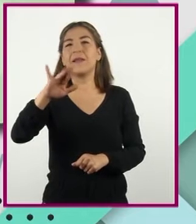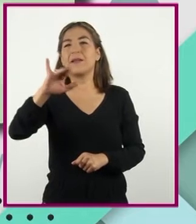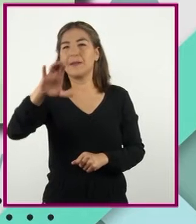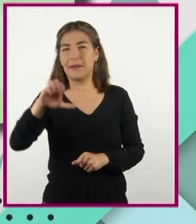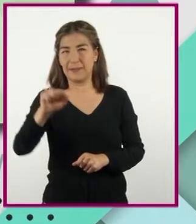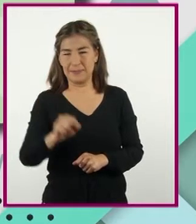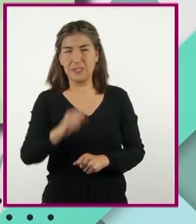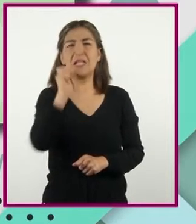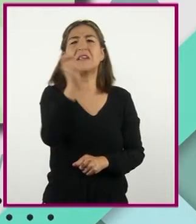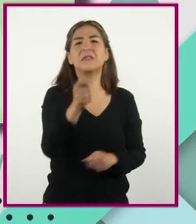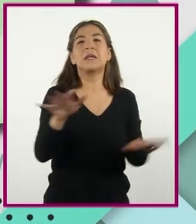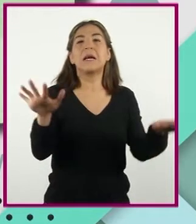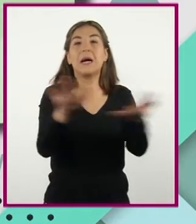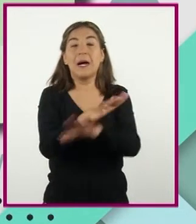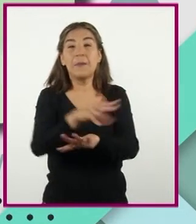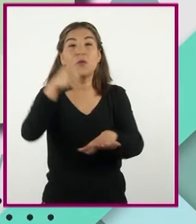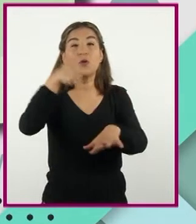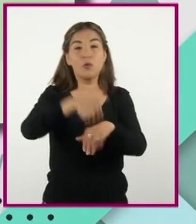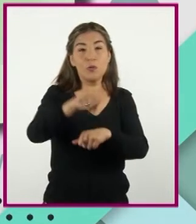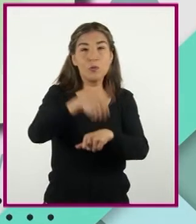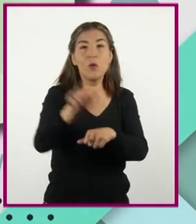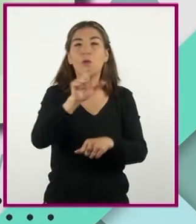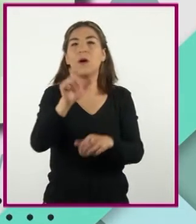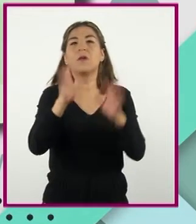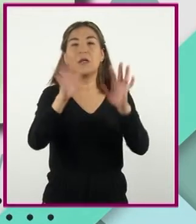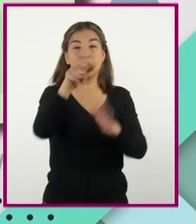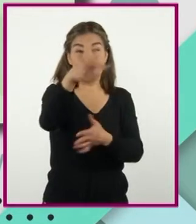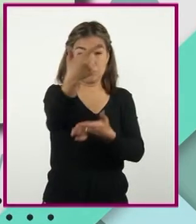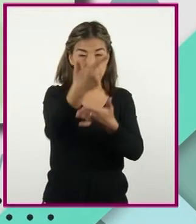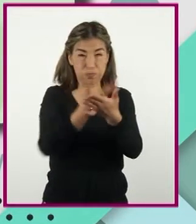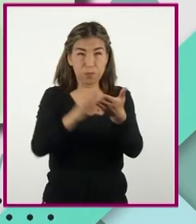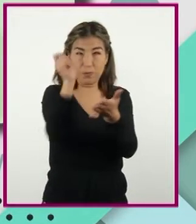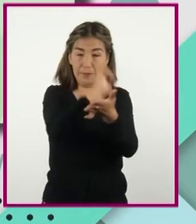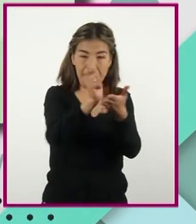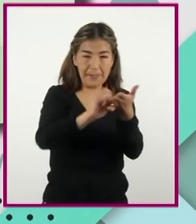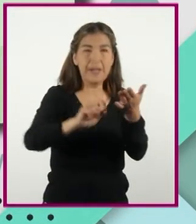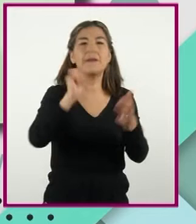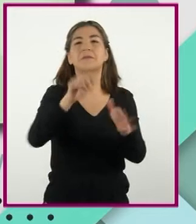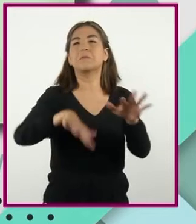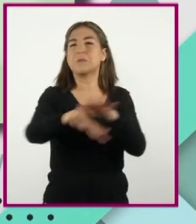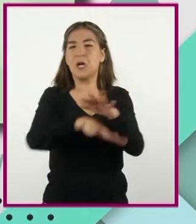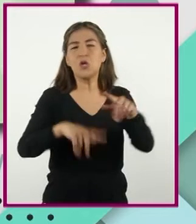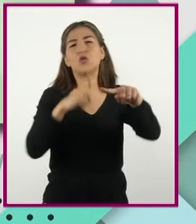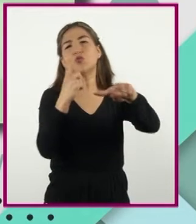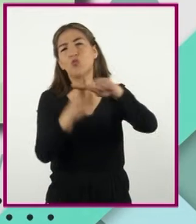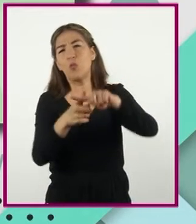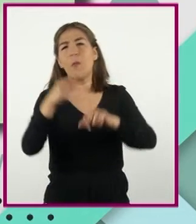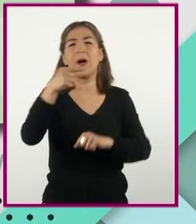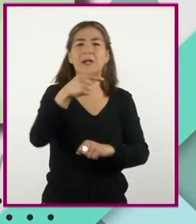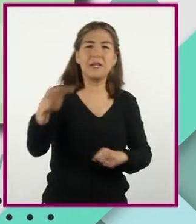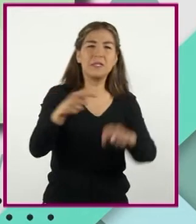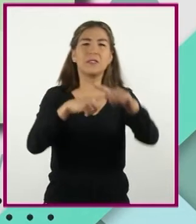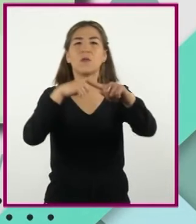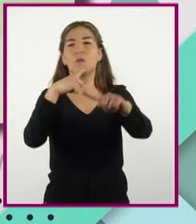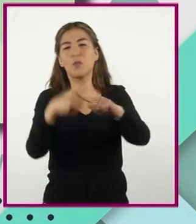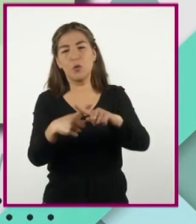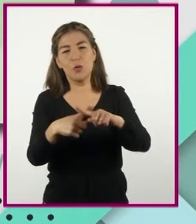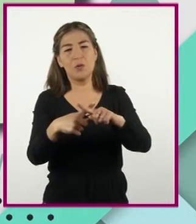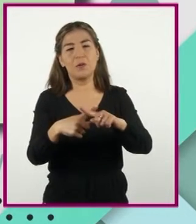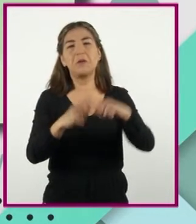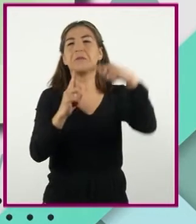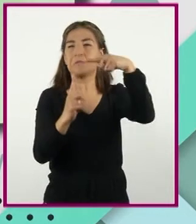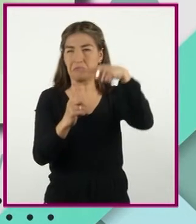algebraicas son los cambios obtenidos al realizar las operaciones básicas: sumas, restas,